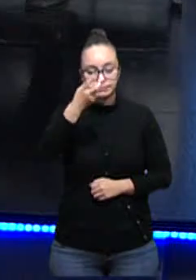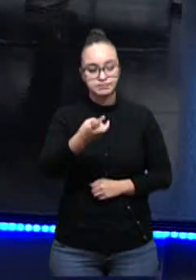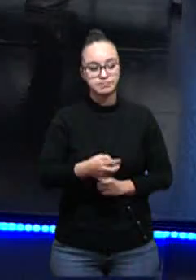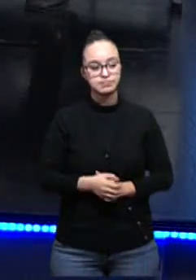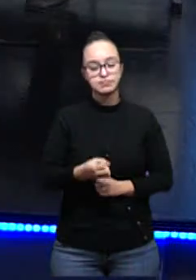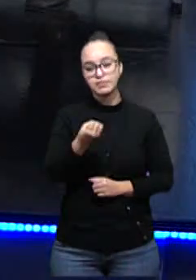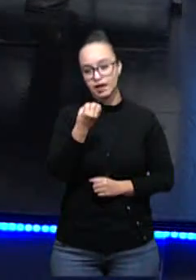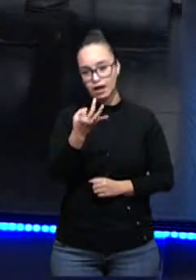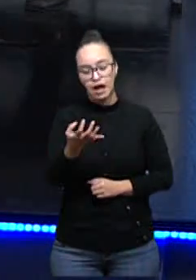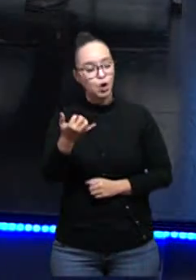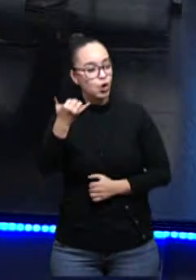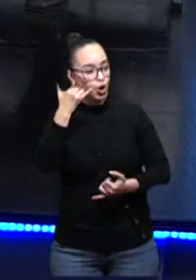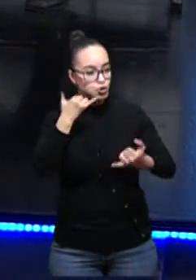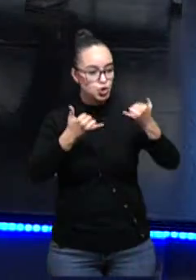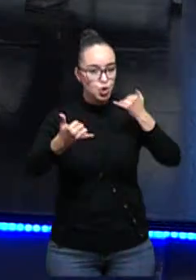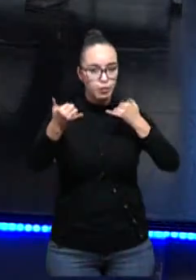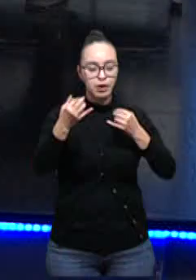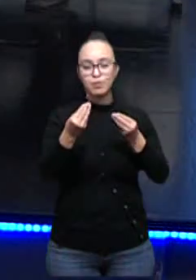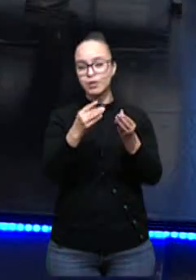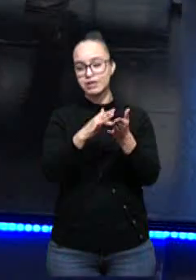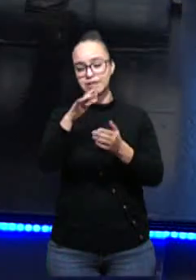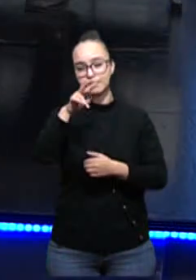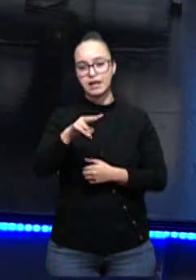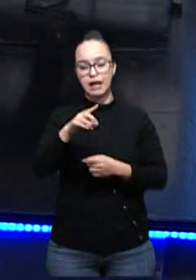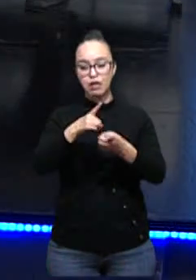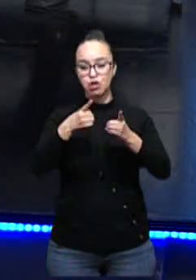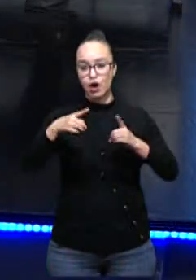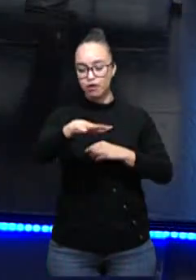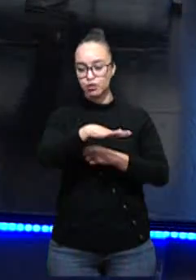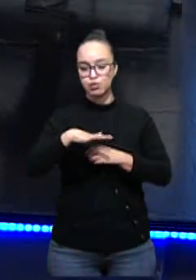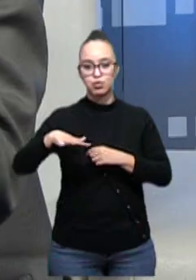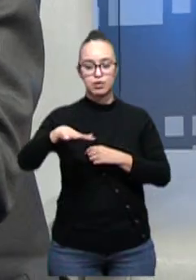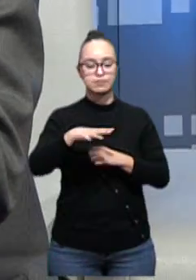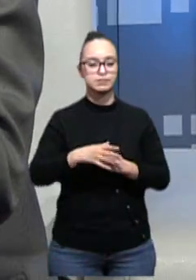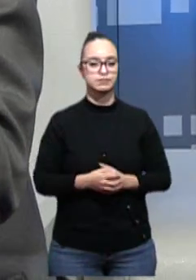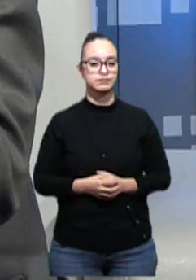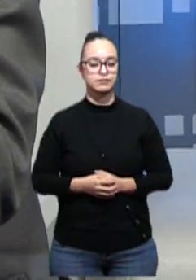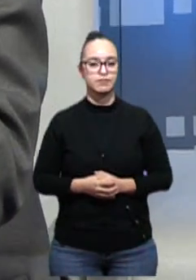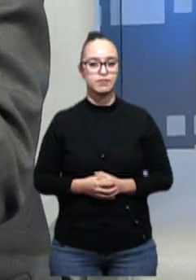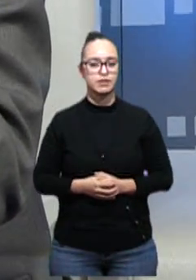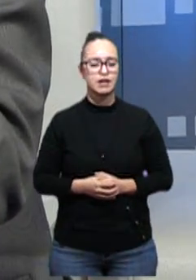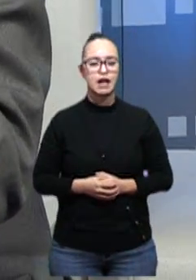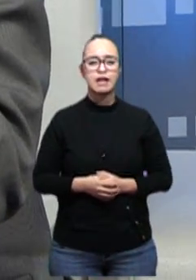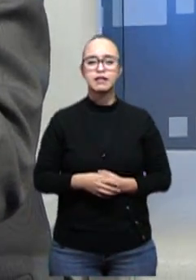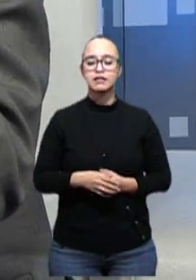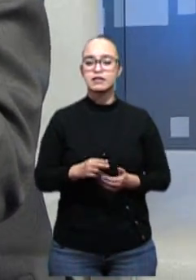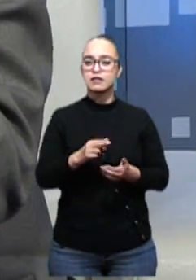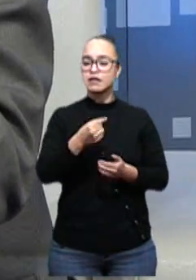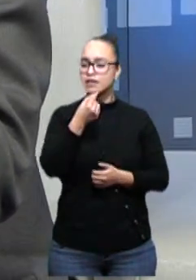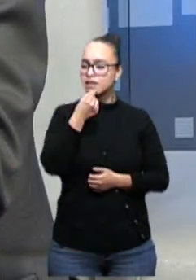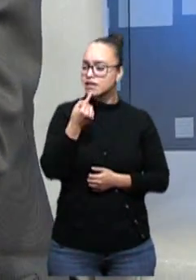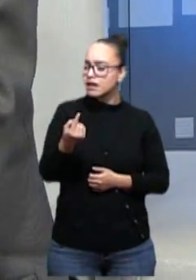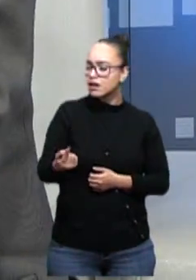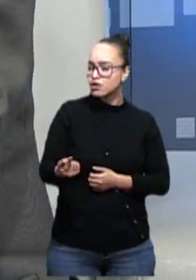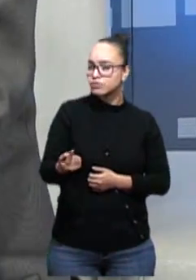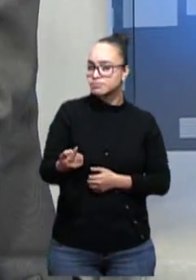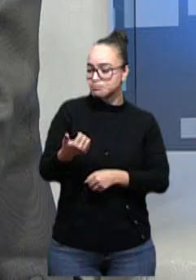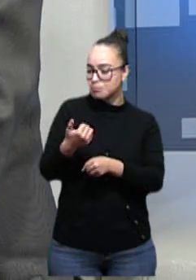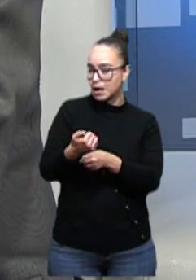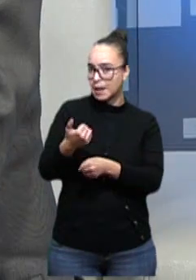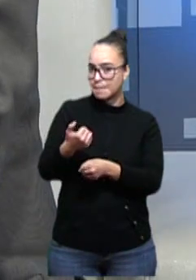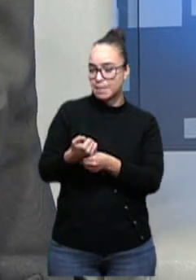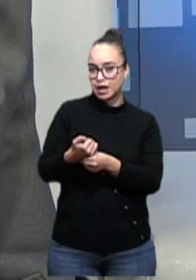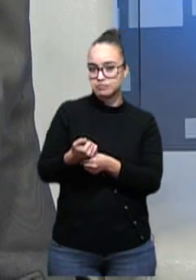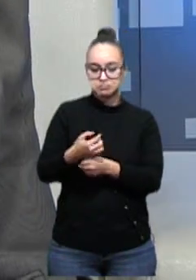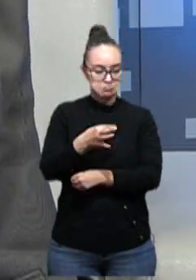algunas llamadas de nuestro auditorio. Muchísimas gracias. De Valle Dorado, Pablo Hernández. ¿Qué piensa de los niños? Dice, ¿qué piensan de los niños de primaria? No tienen